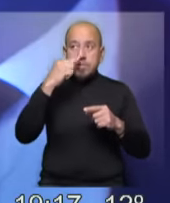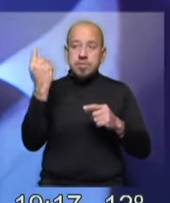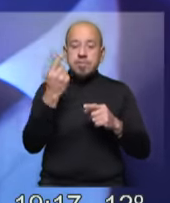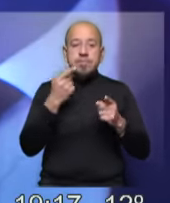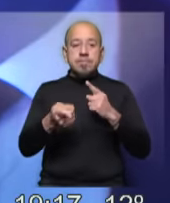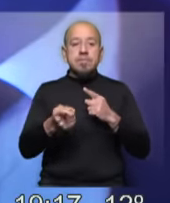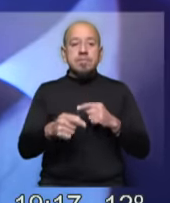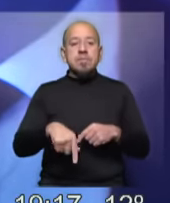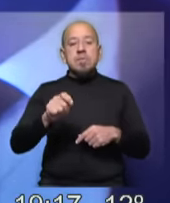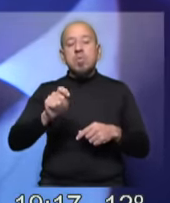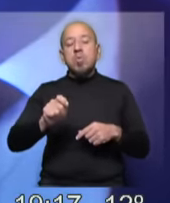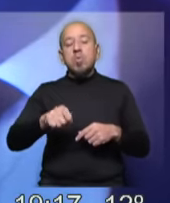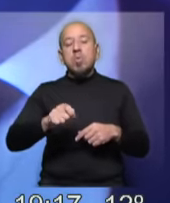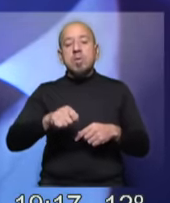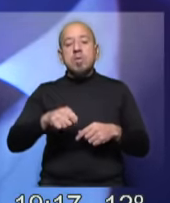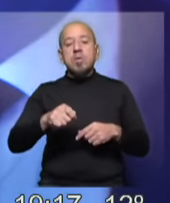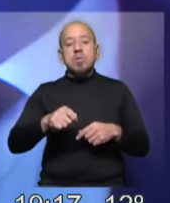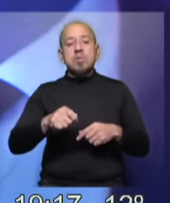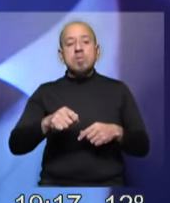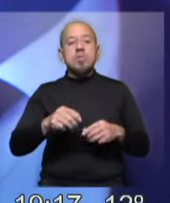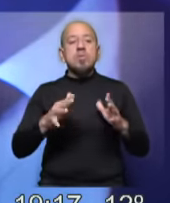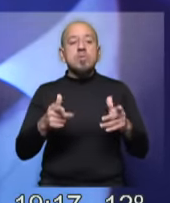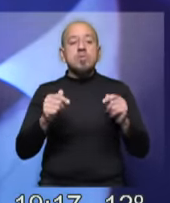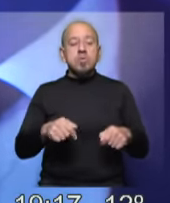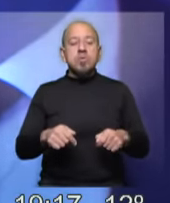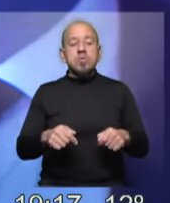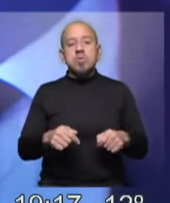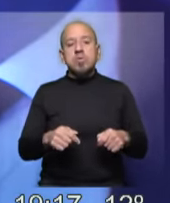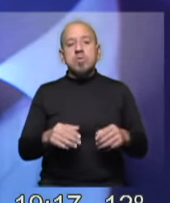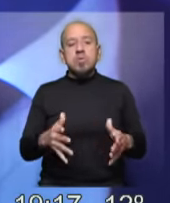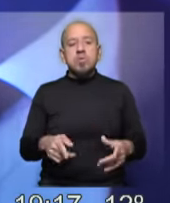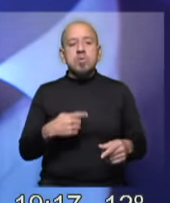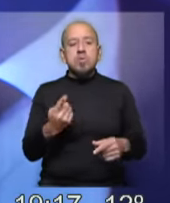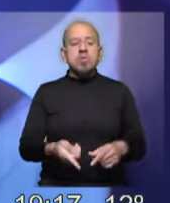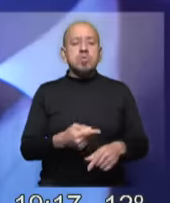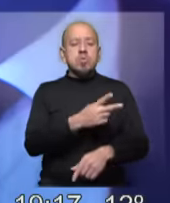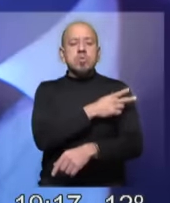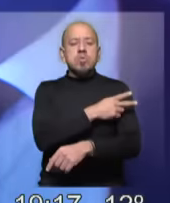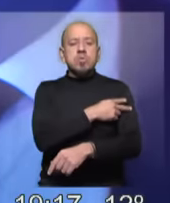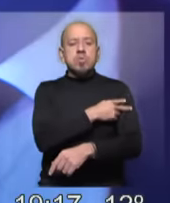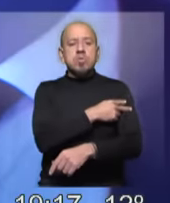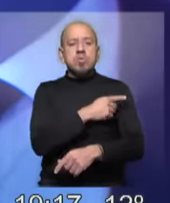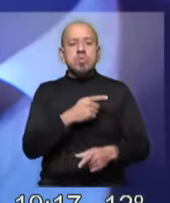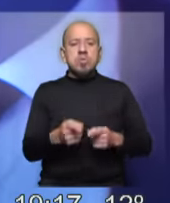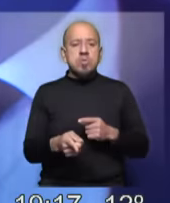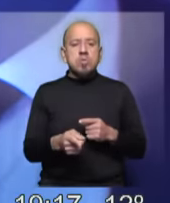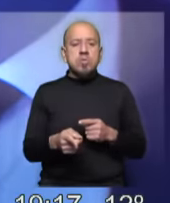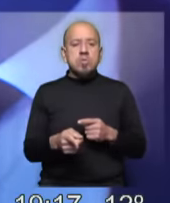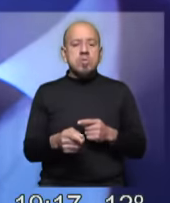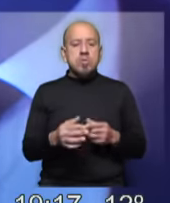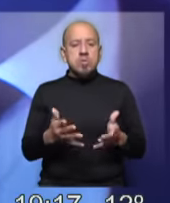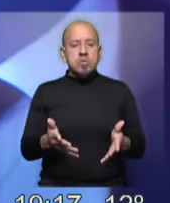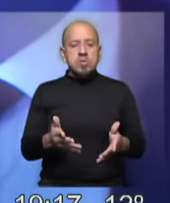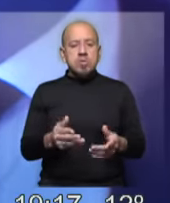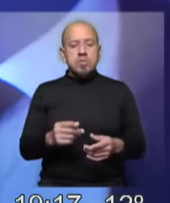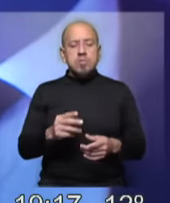de jurídica del Ministerio de Relaciones Exteriores. Hoy en día figura en otro cargo en la web del Ministerio, justamente en la